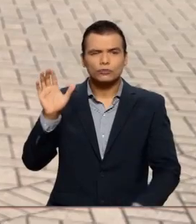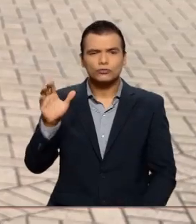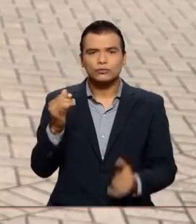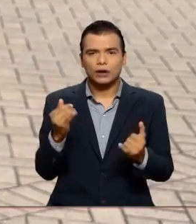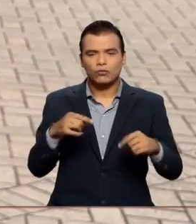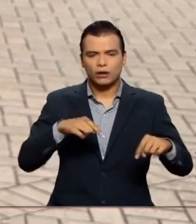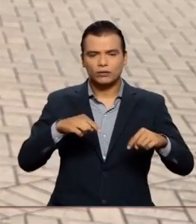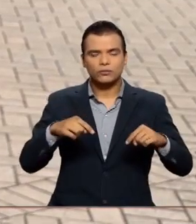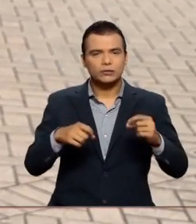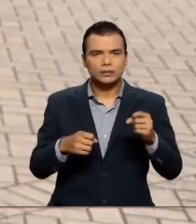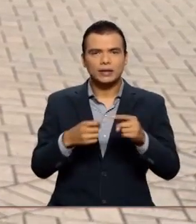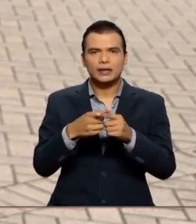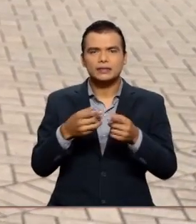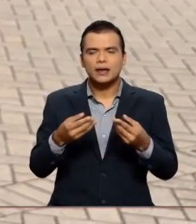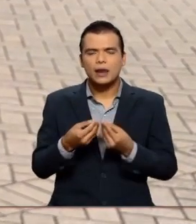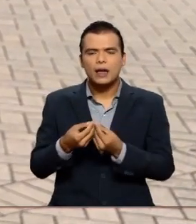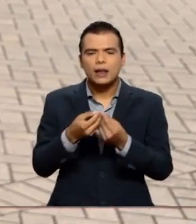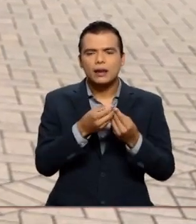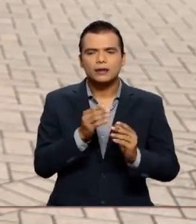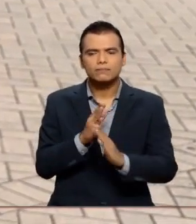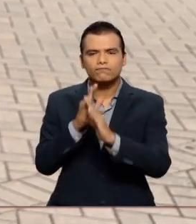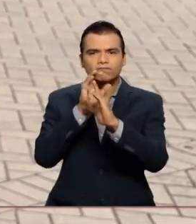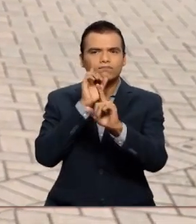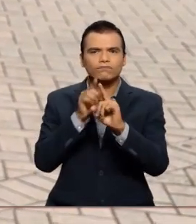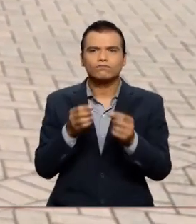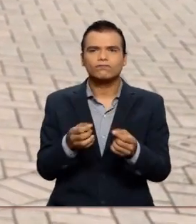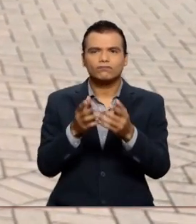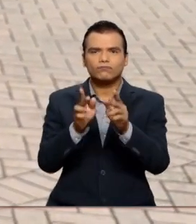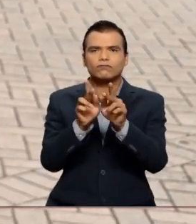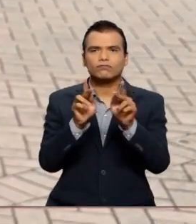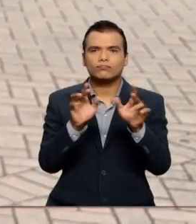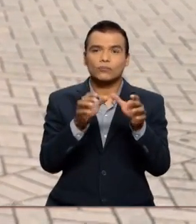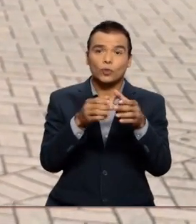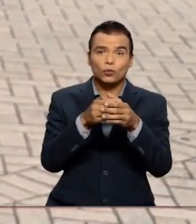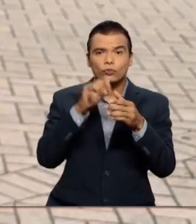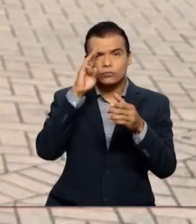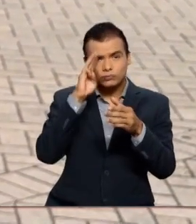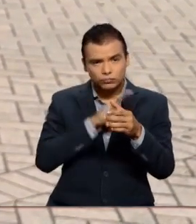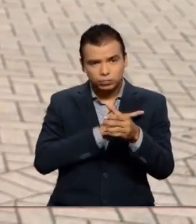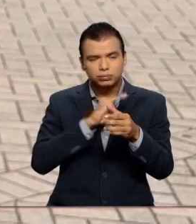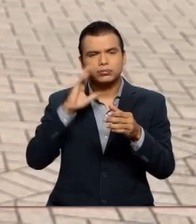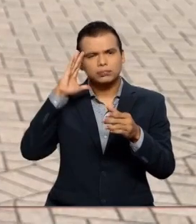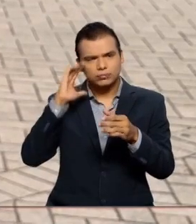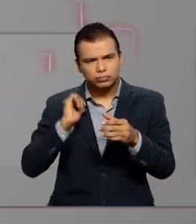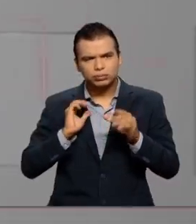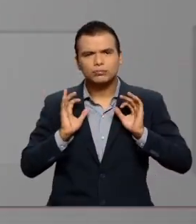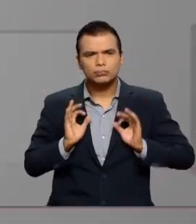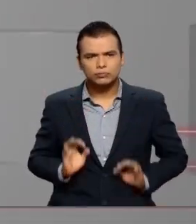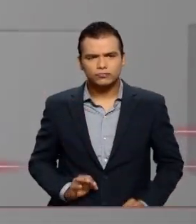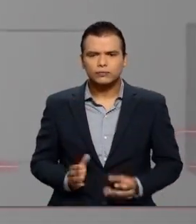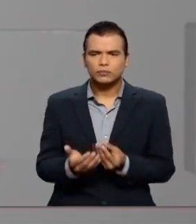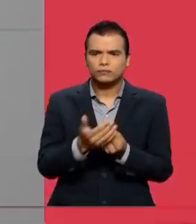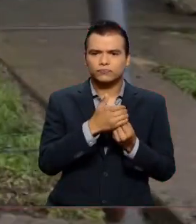consejo extraordinario para garantizar la seguridad de los uniformados y, por supuesto, de la población civil.